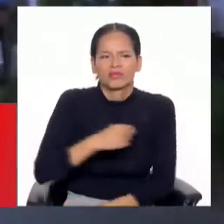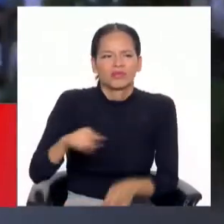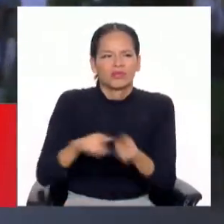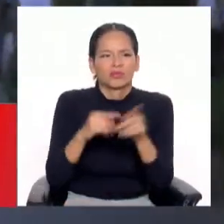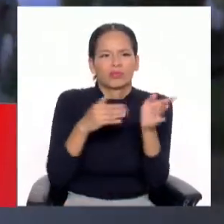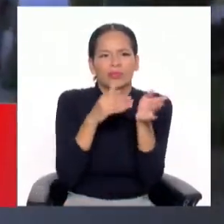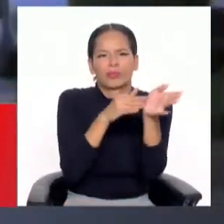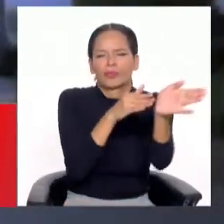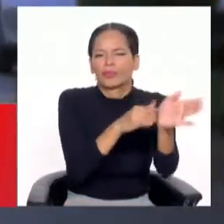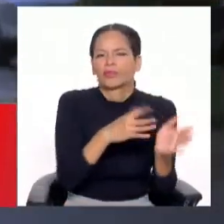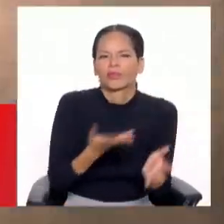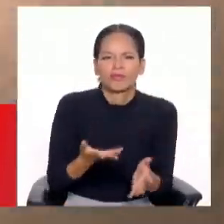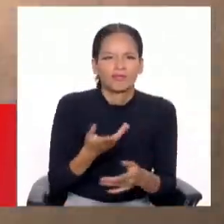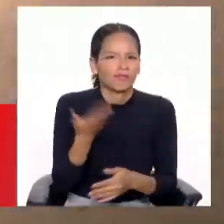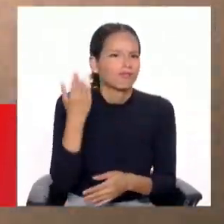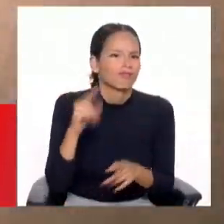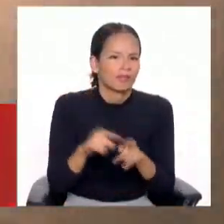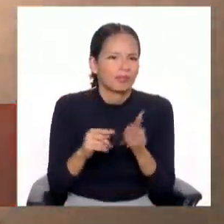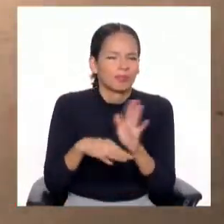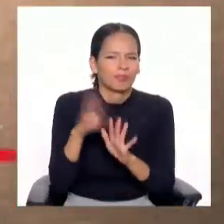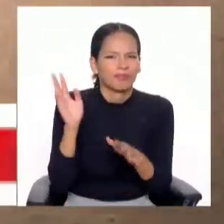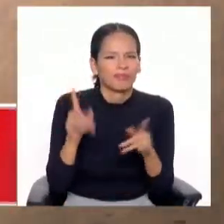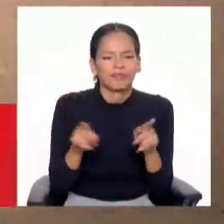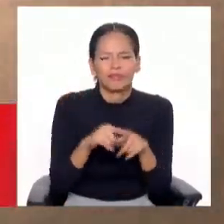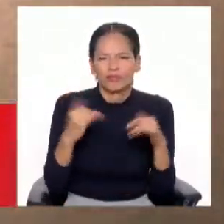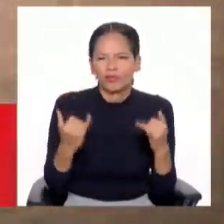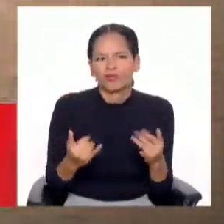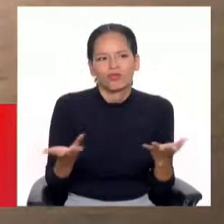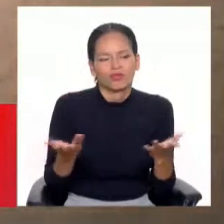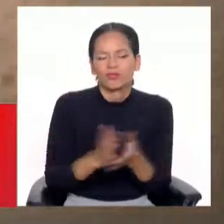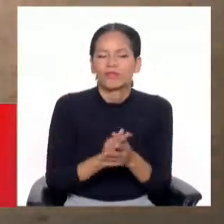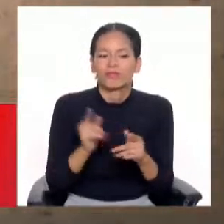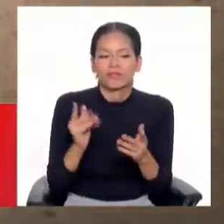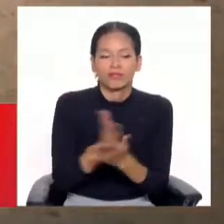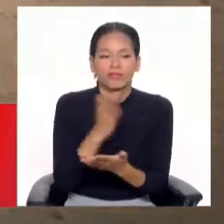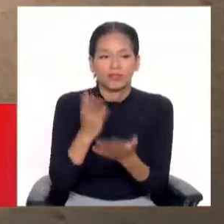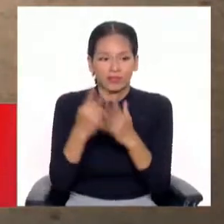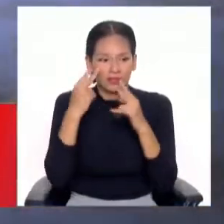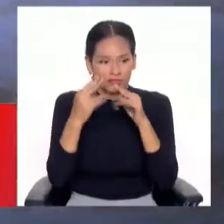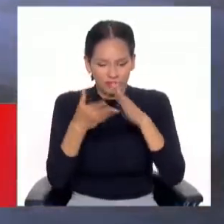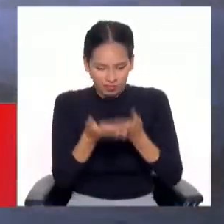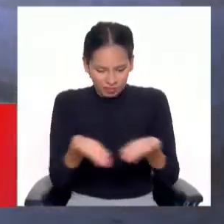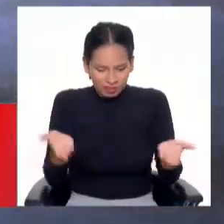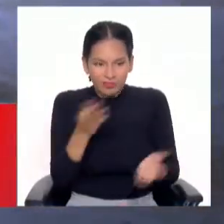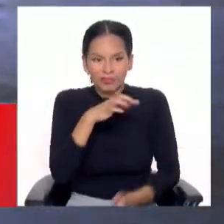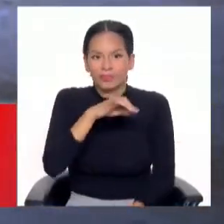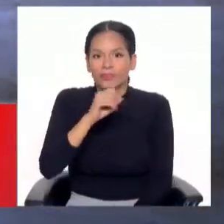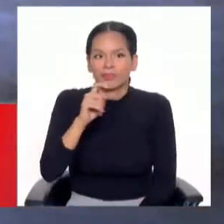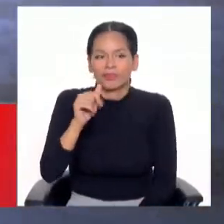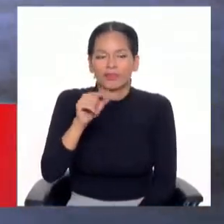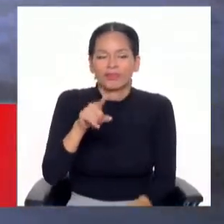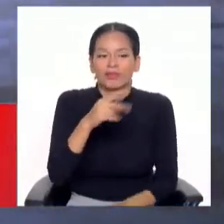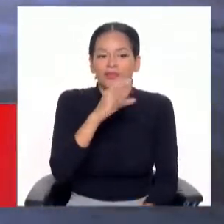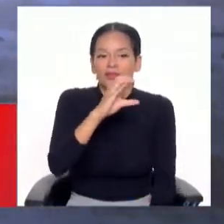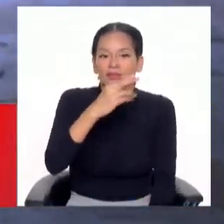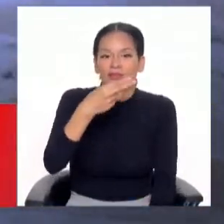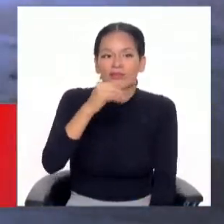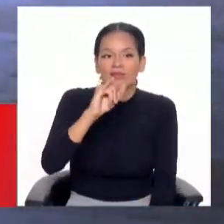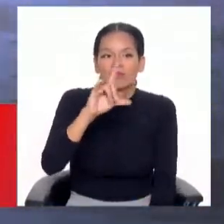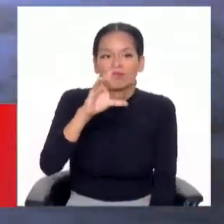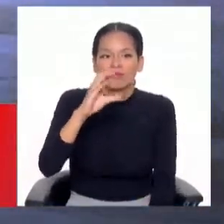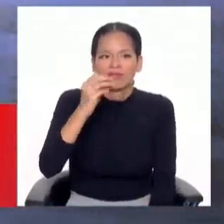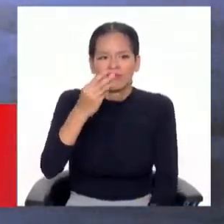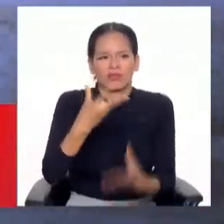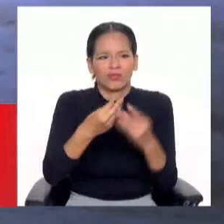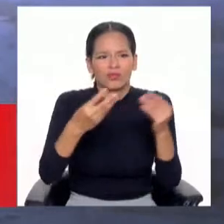Si hablamos del mal estado de las pistas, el Distrito Metropolitano de Chilca podría ser un ejemplo. Varias